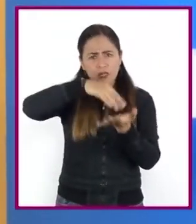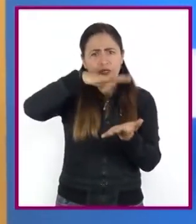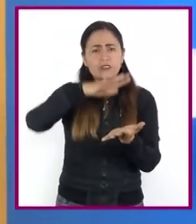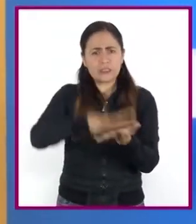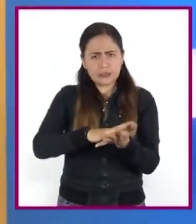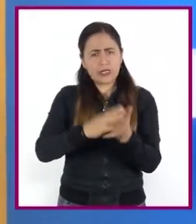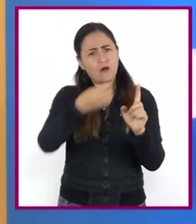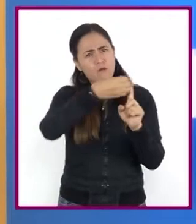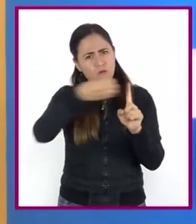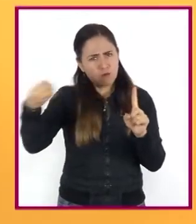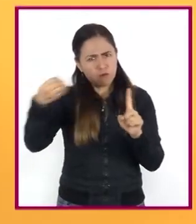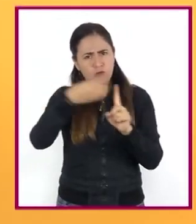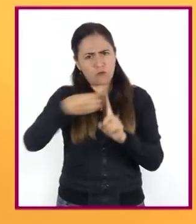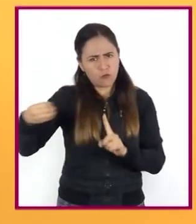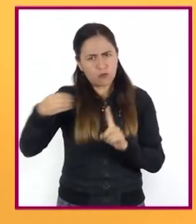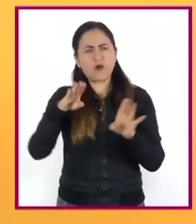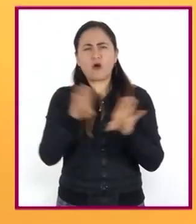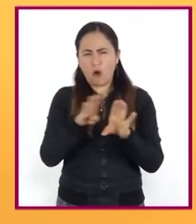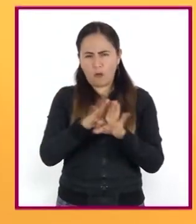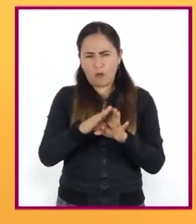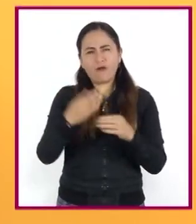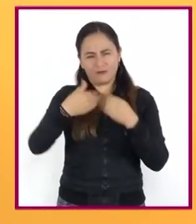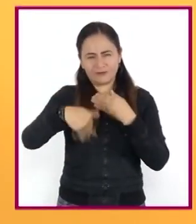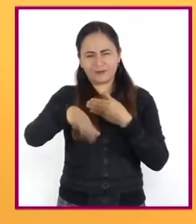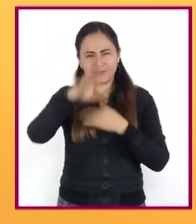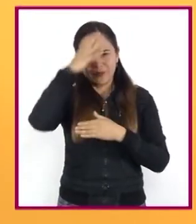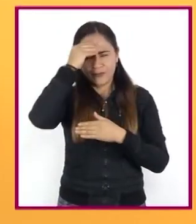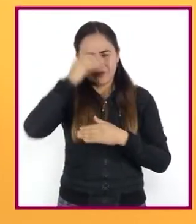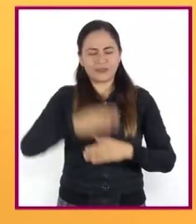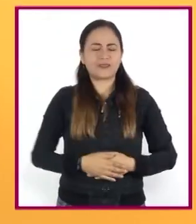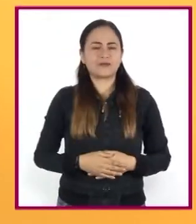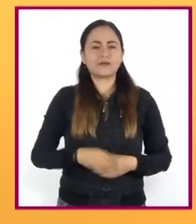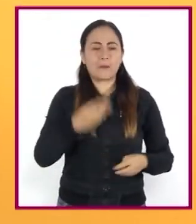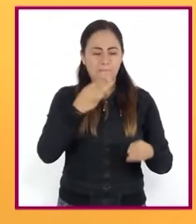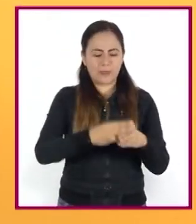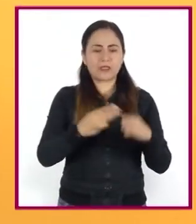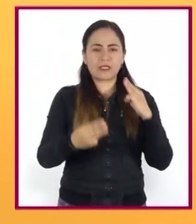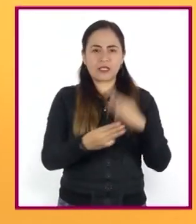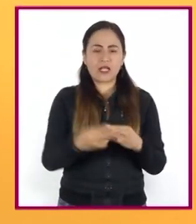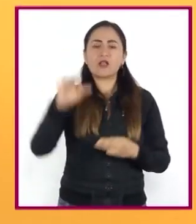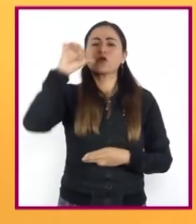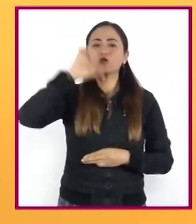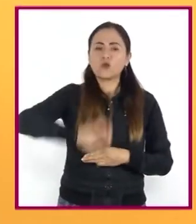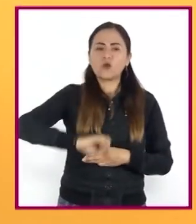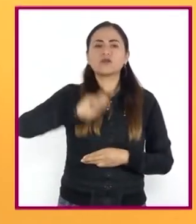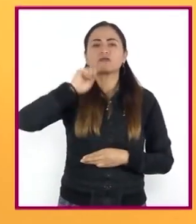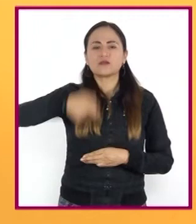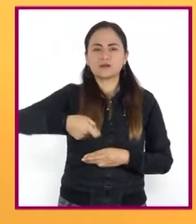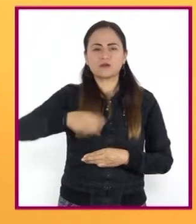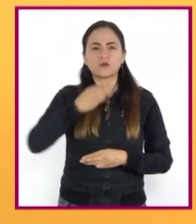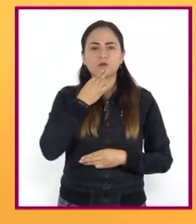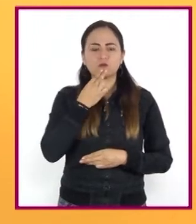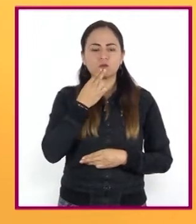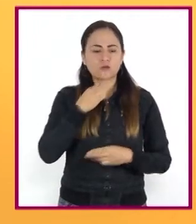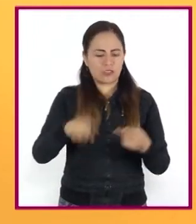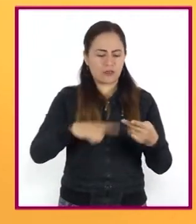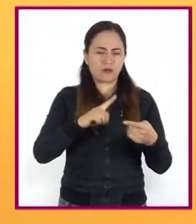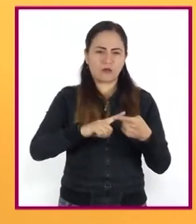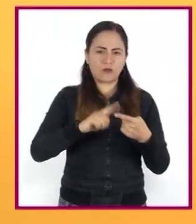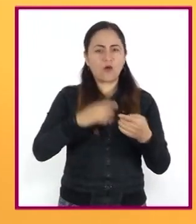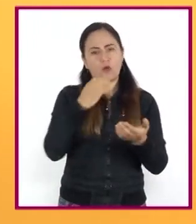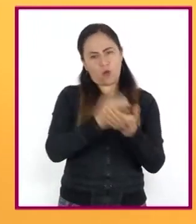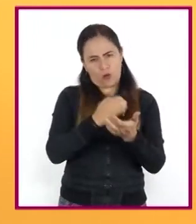organizar dicha información. Los materiales que vamos a utilizar en esta sesión son su cuaderno